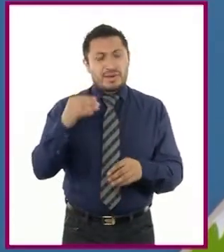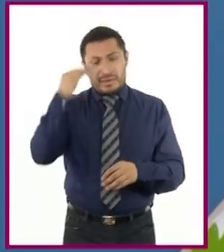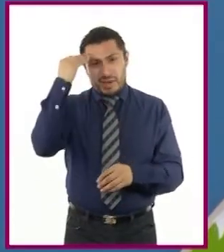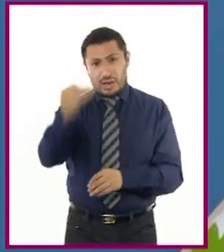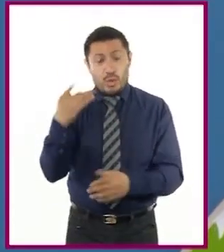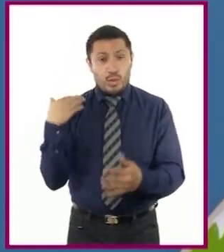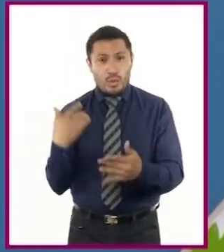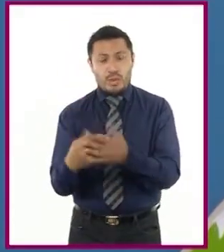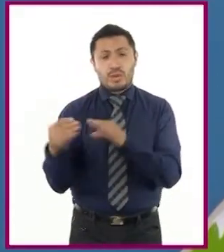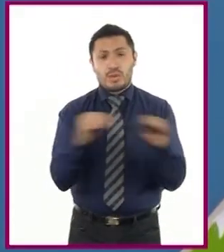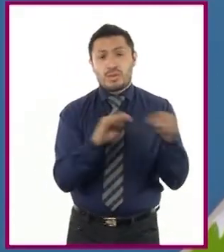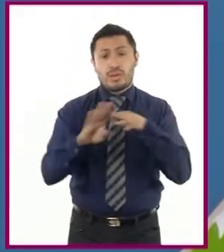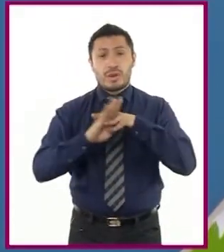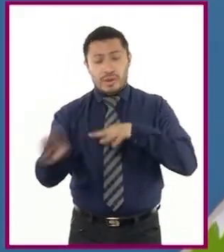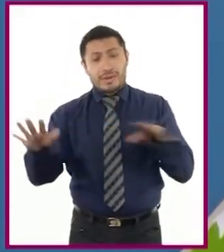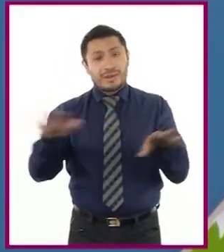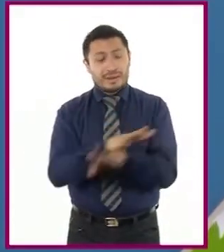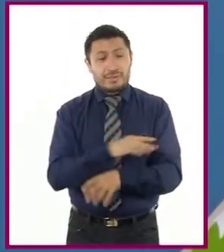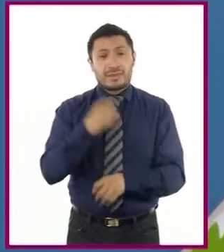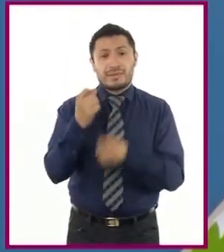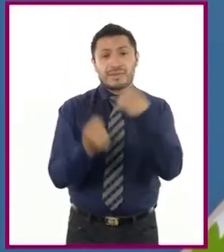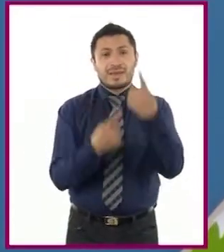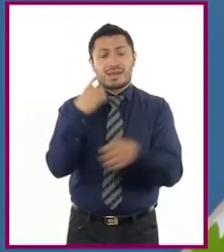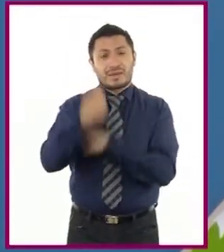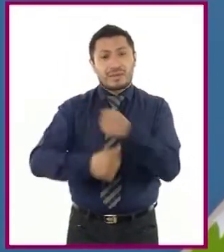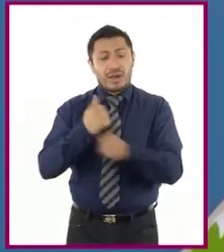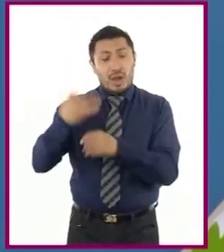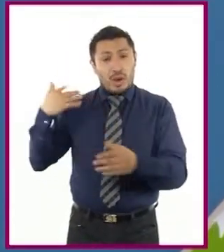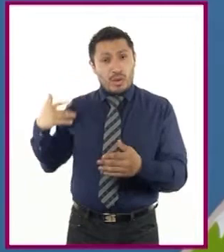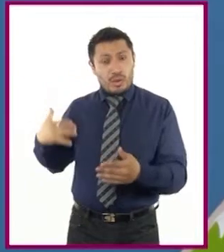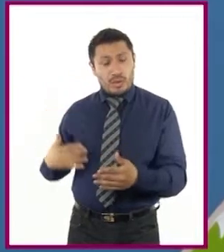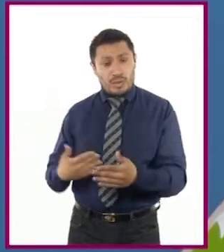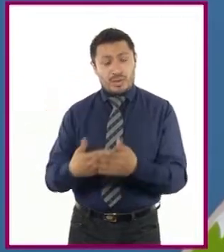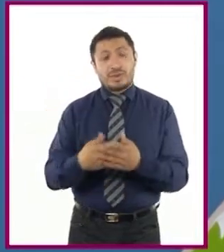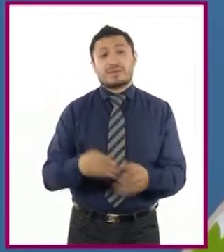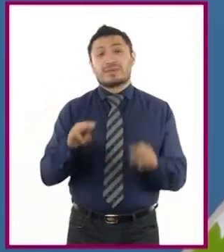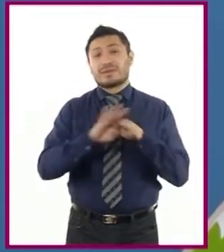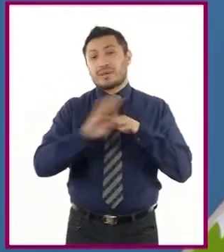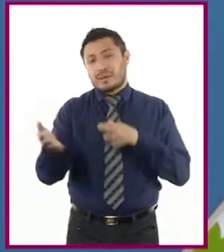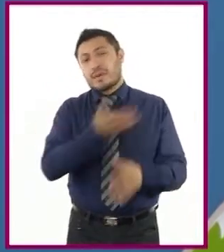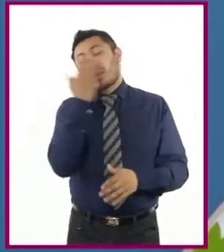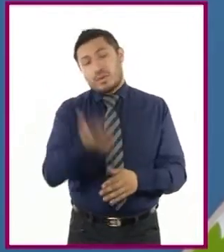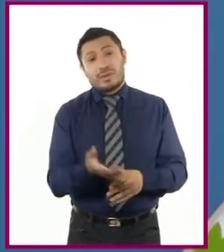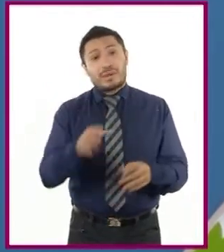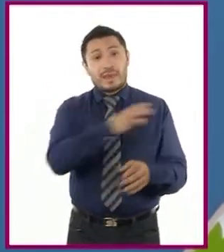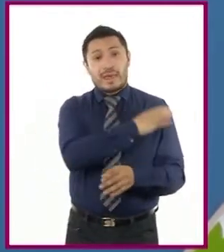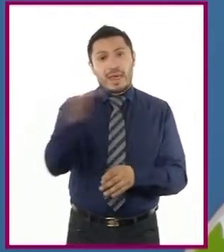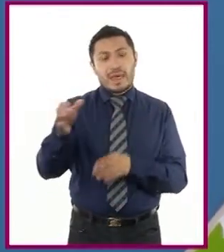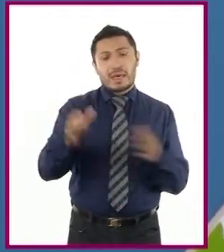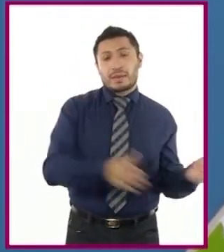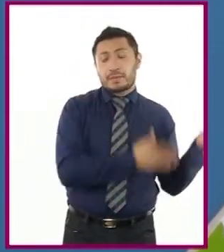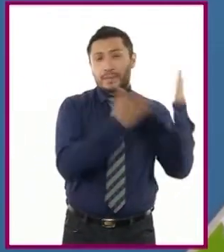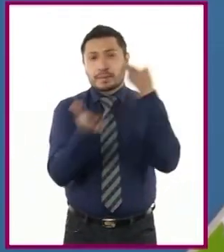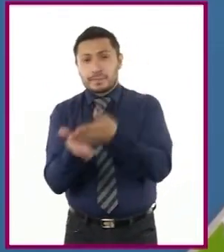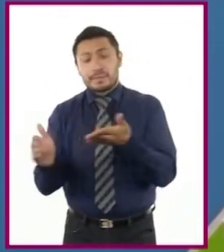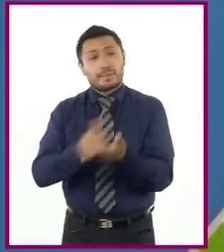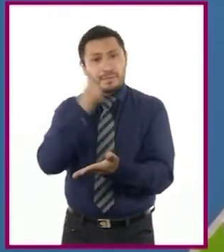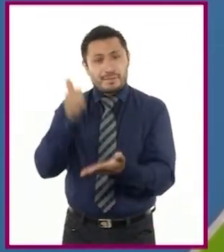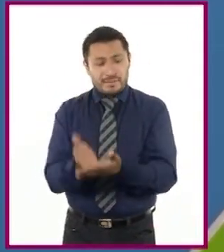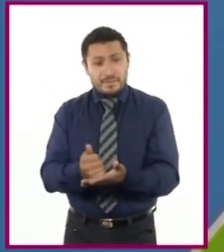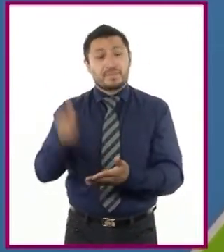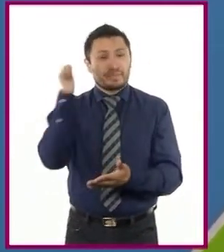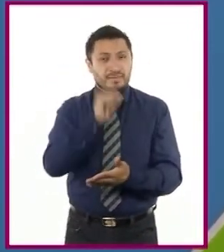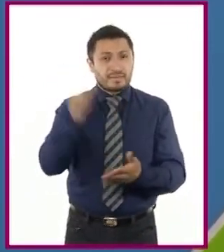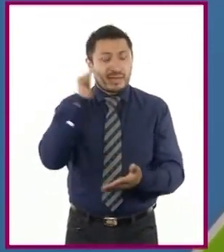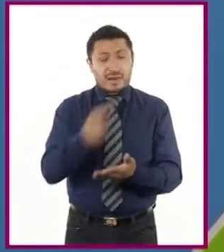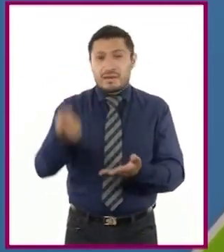migratorios han cambiado. Hace unas cuantas décadas, la migración más común era del campo a la ciudad, y casi